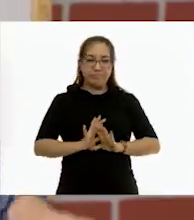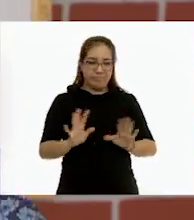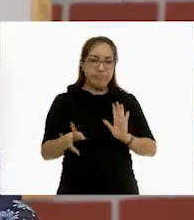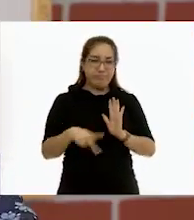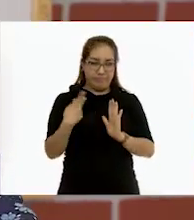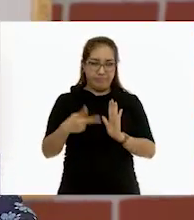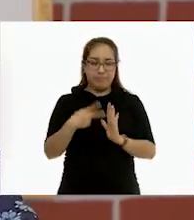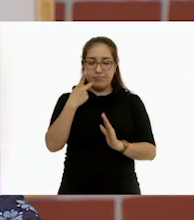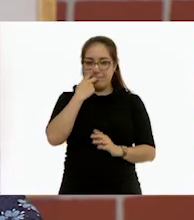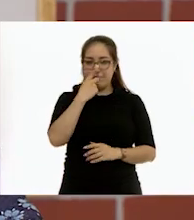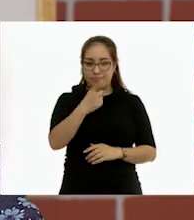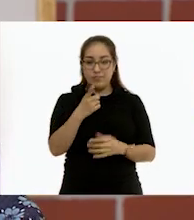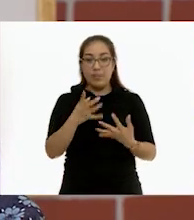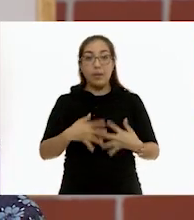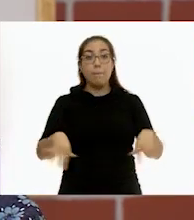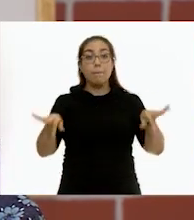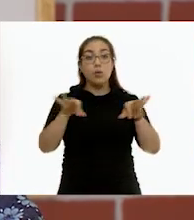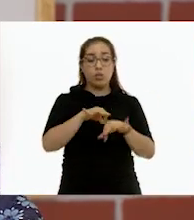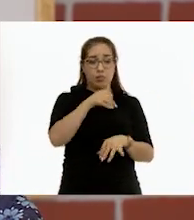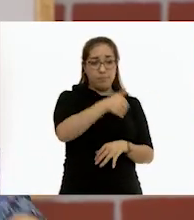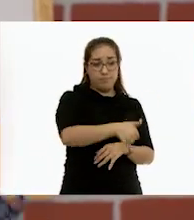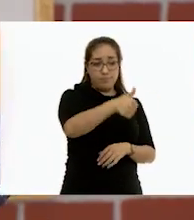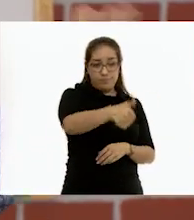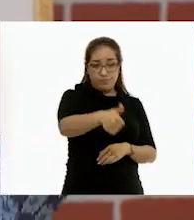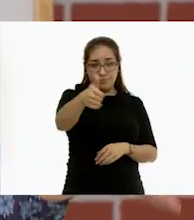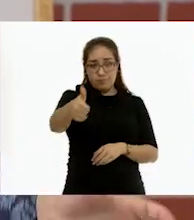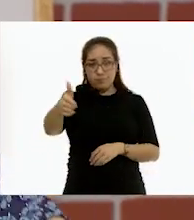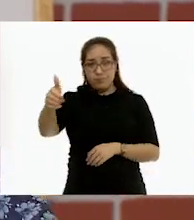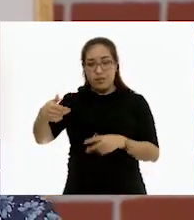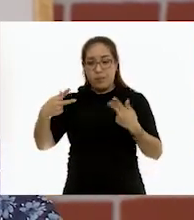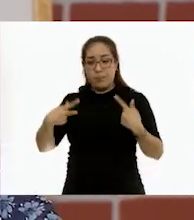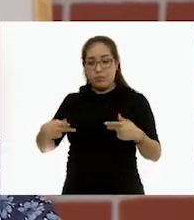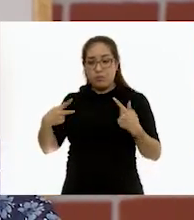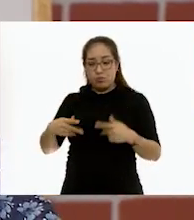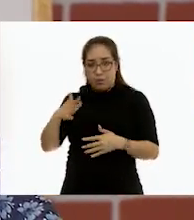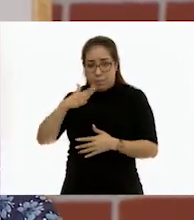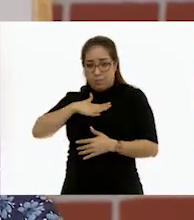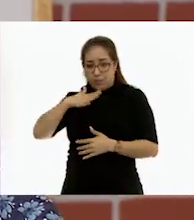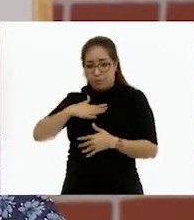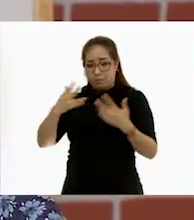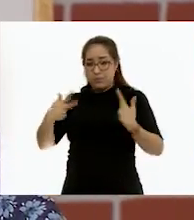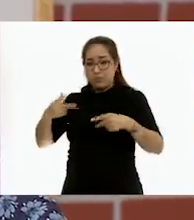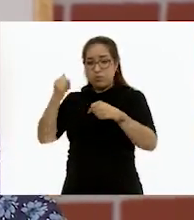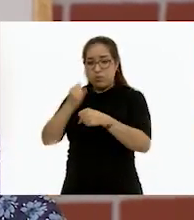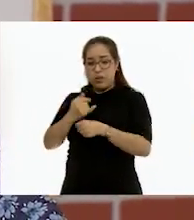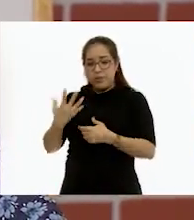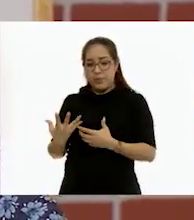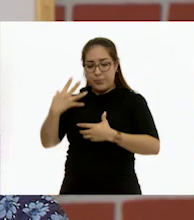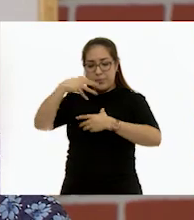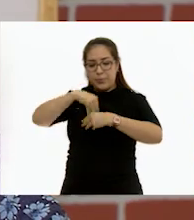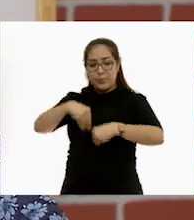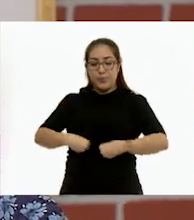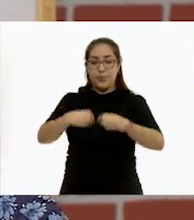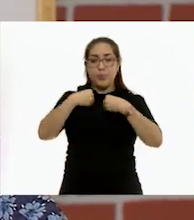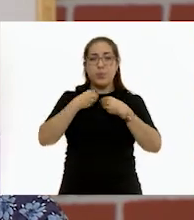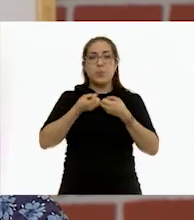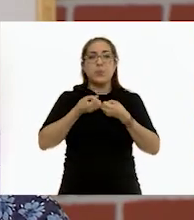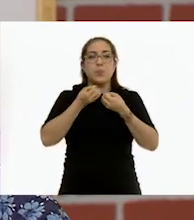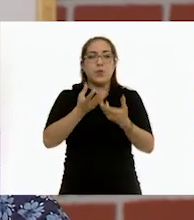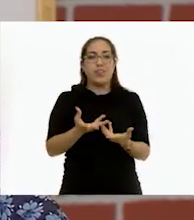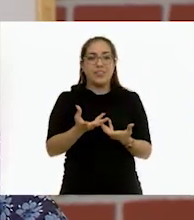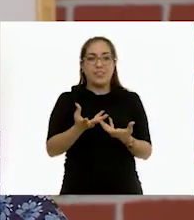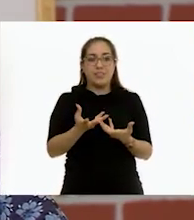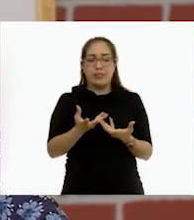importante cómo cada persona le da vida a sus personajes, ¿sí? Y es importante que